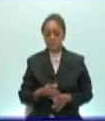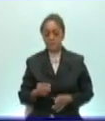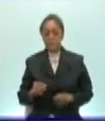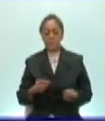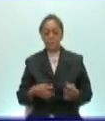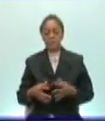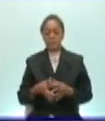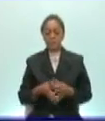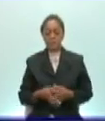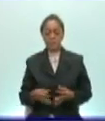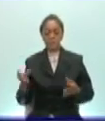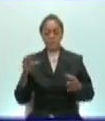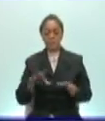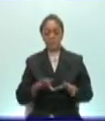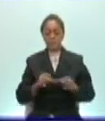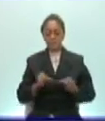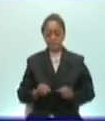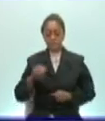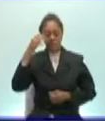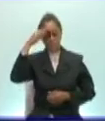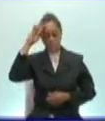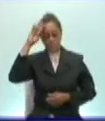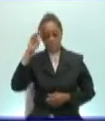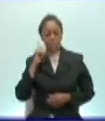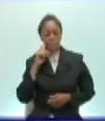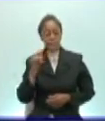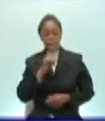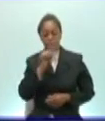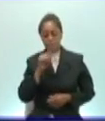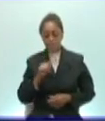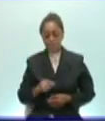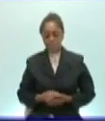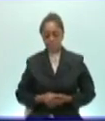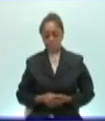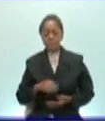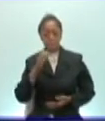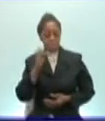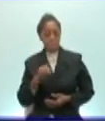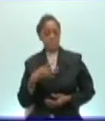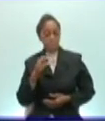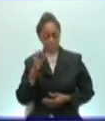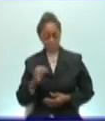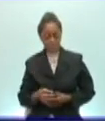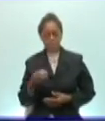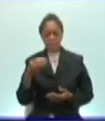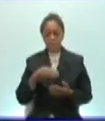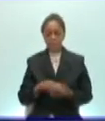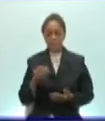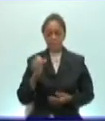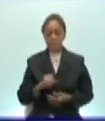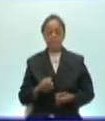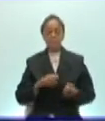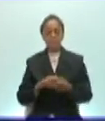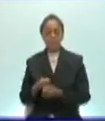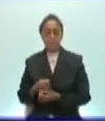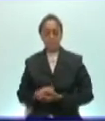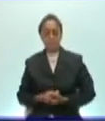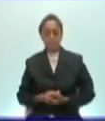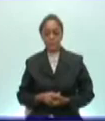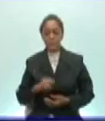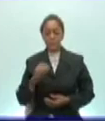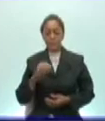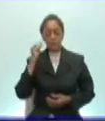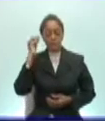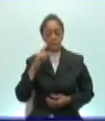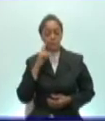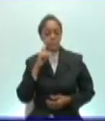Unidos para apoderarse de Cuba. Y entonces ahí viene la pregunta, ¿será verdad casual la intervención norteamericana en la guerra? Creo que los elementos